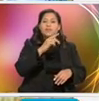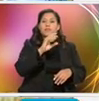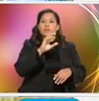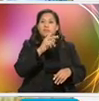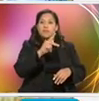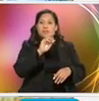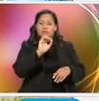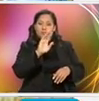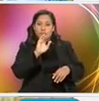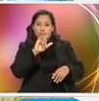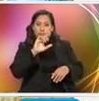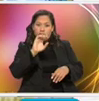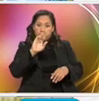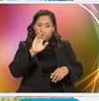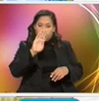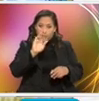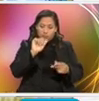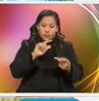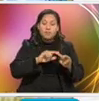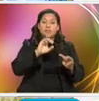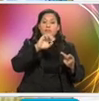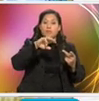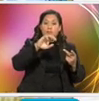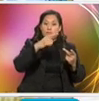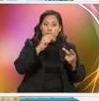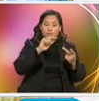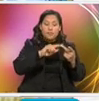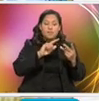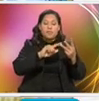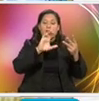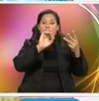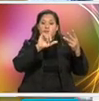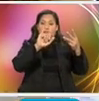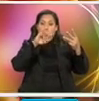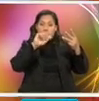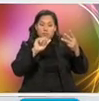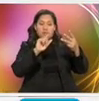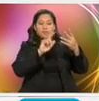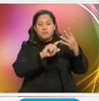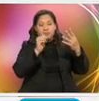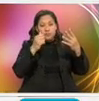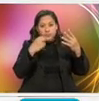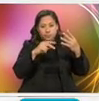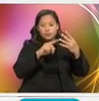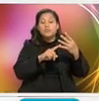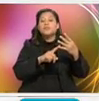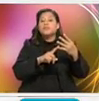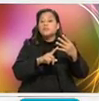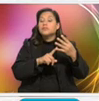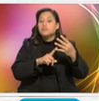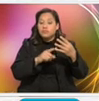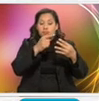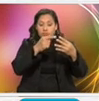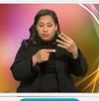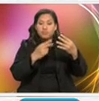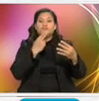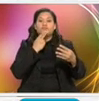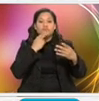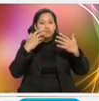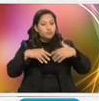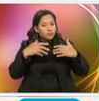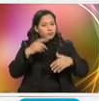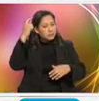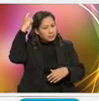alfa-lipoico, y omegas y colina, porque estos nutrimentos van a hacer que funcione correctamente.